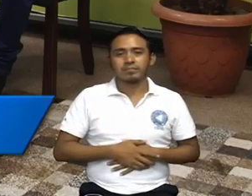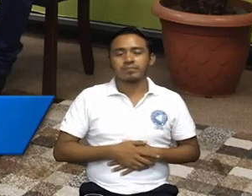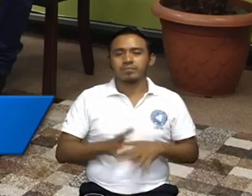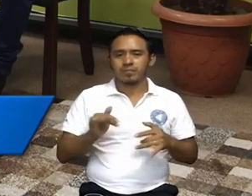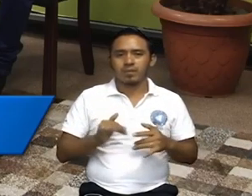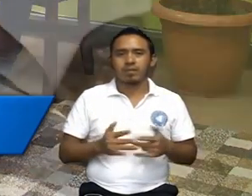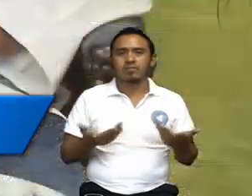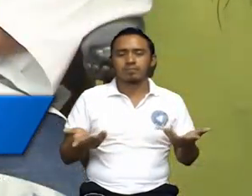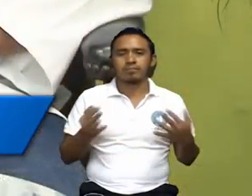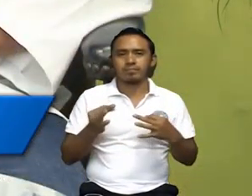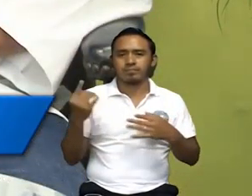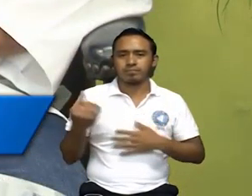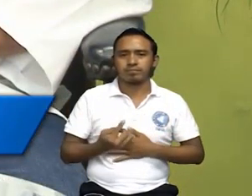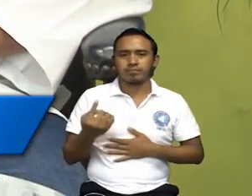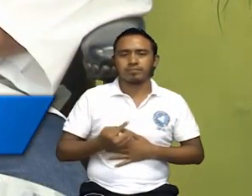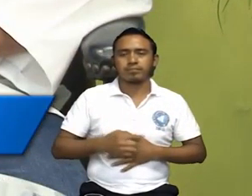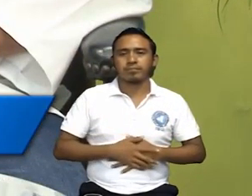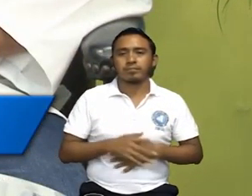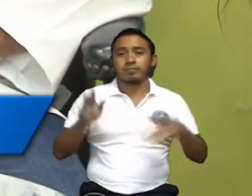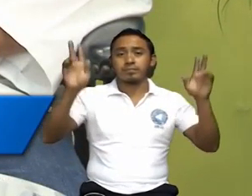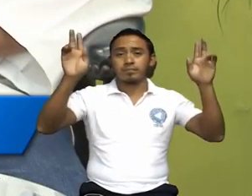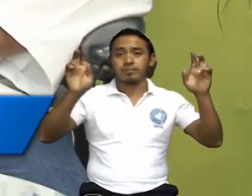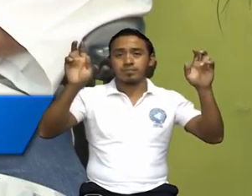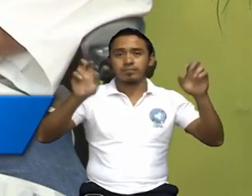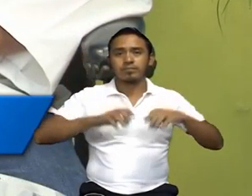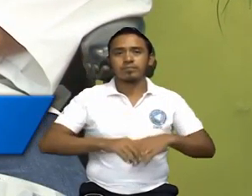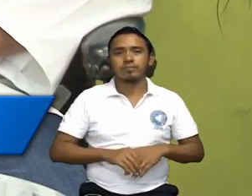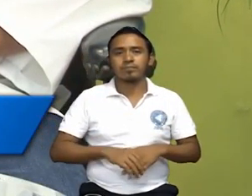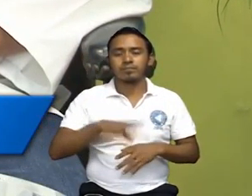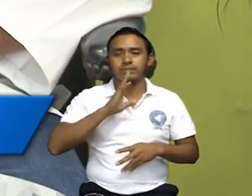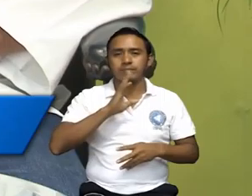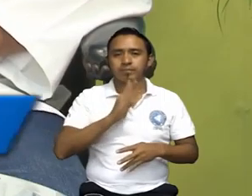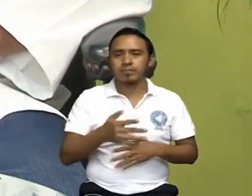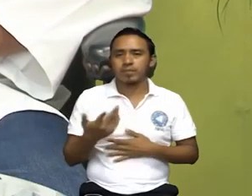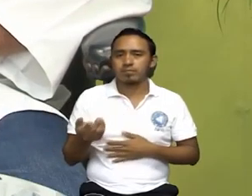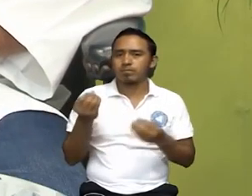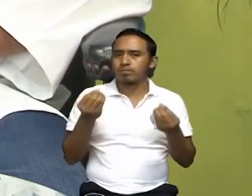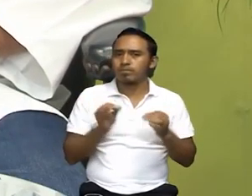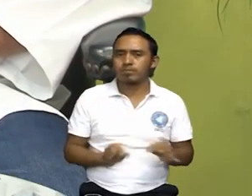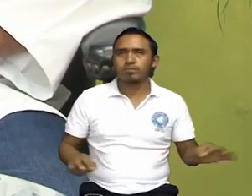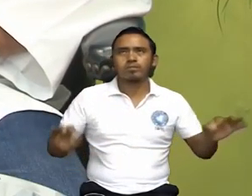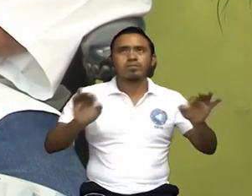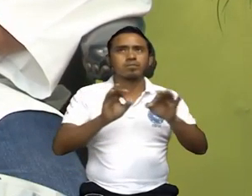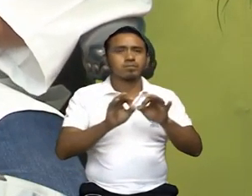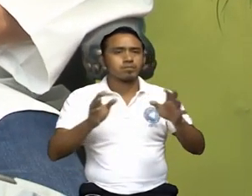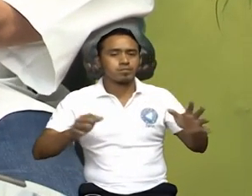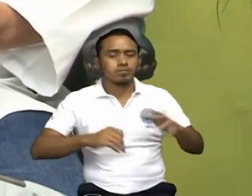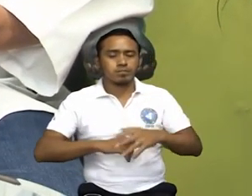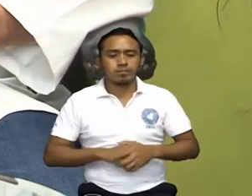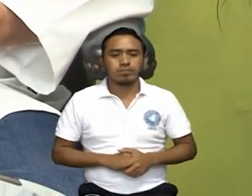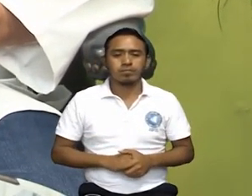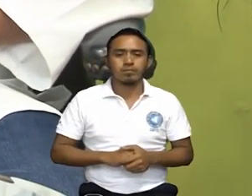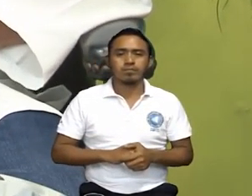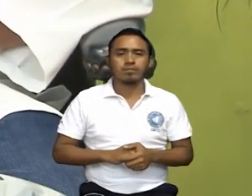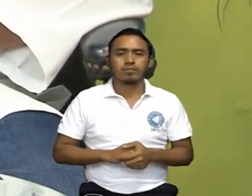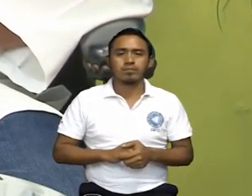veces. Bueno, el tema que vamos a hablar el día de hoy es un tema muy importante porque se relaciona